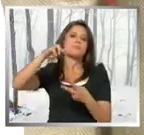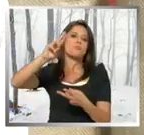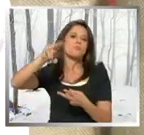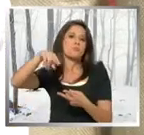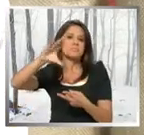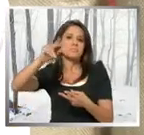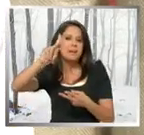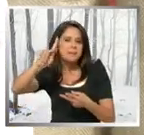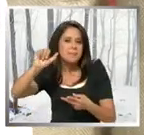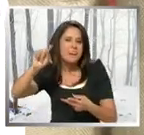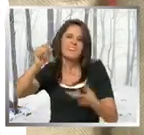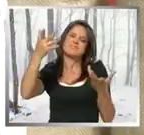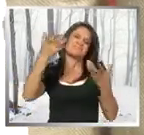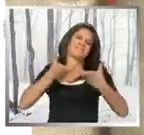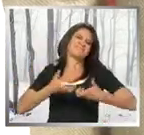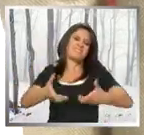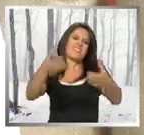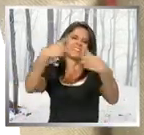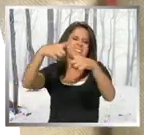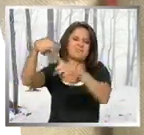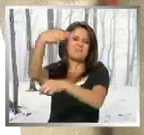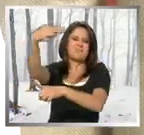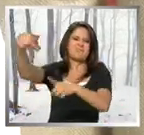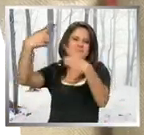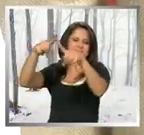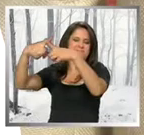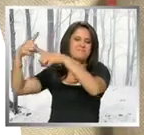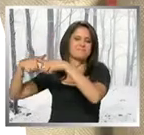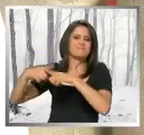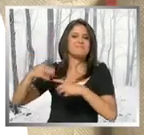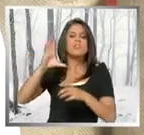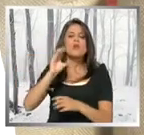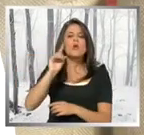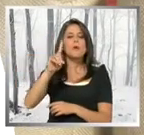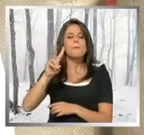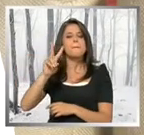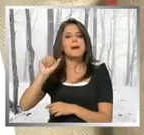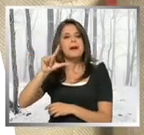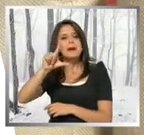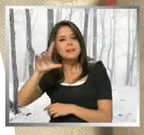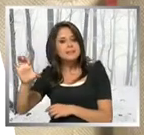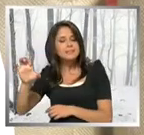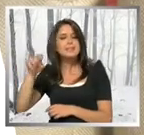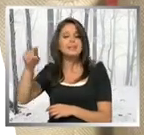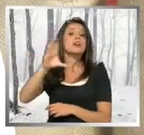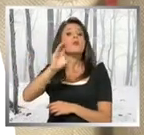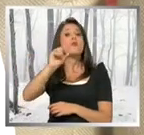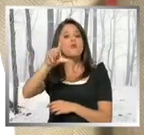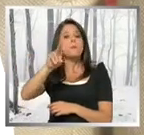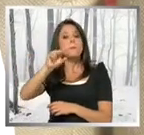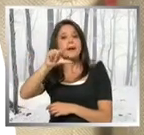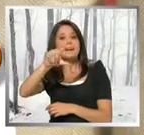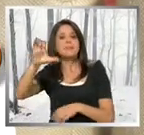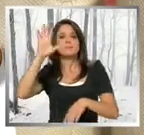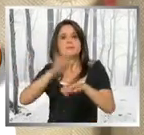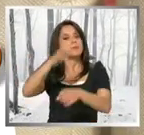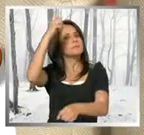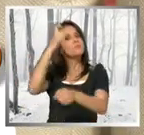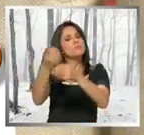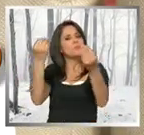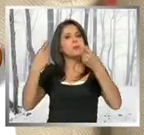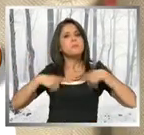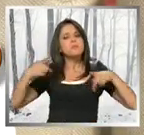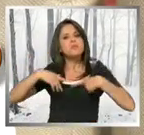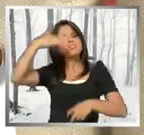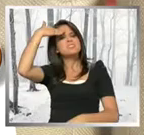una colonia muy bonita que está pegada a la colonia del Valle, que se ha convertido en una de las zonas más populares para los habitantes